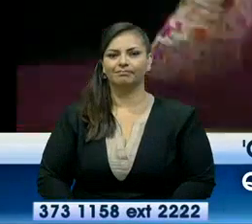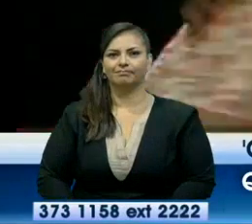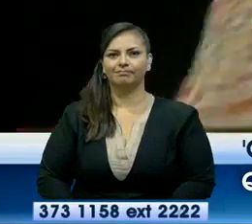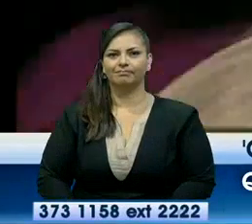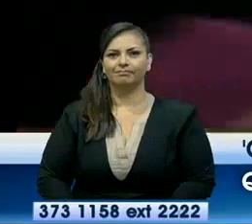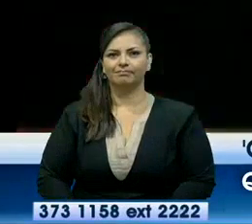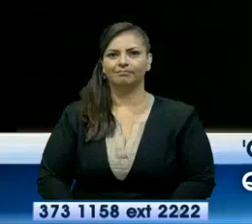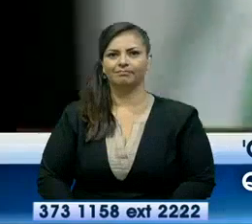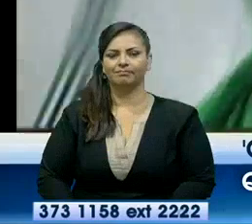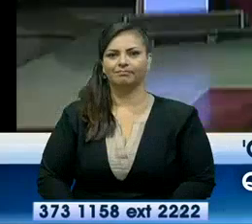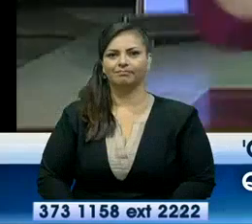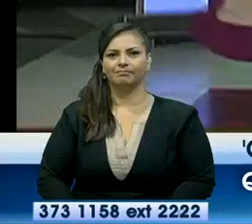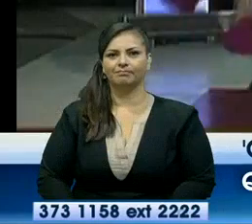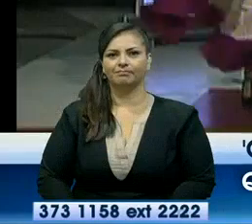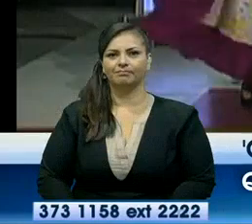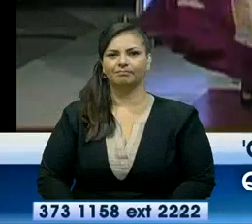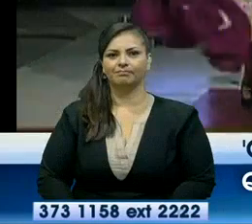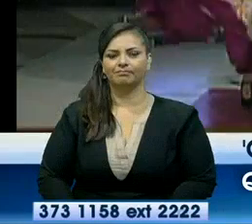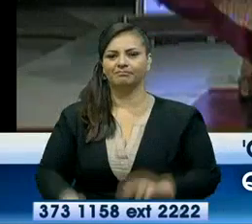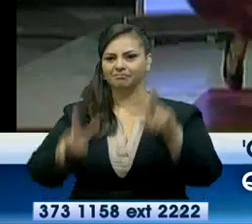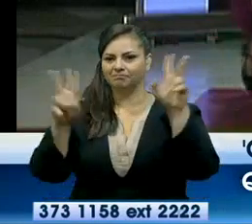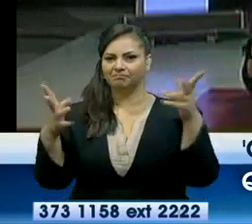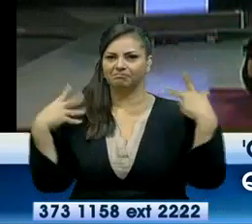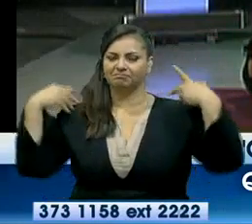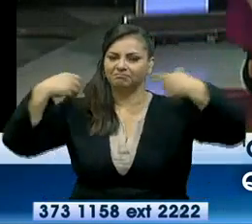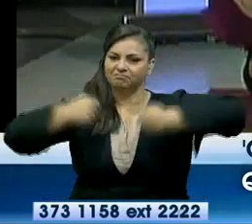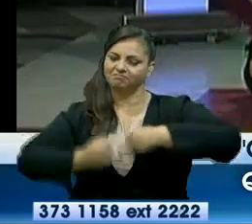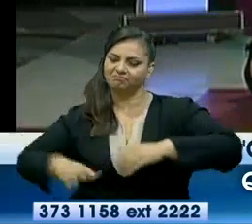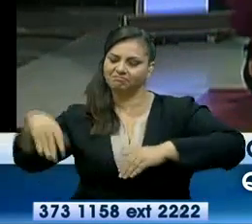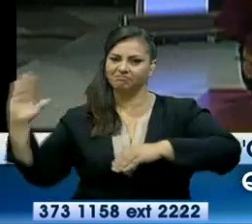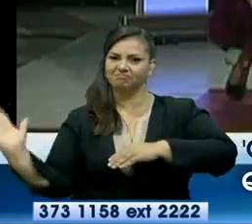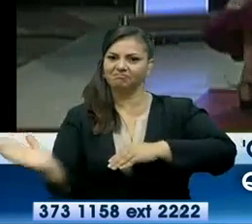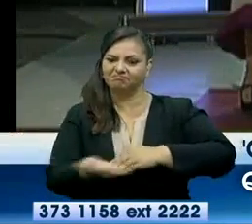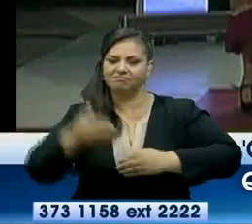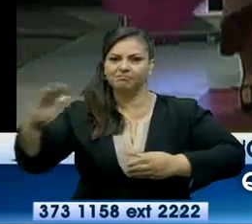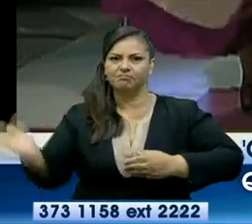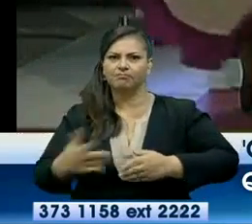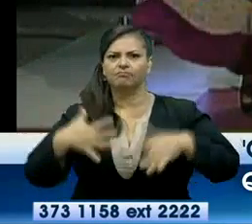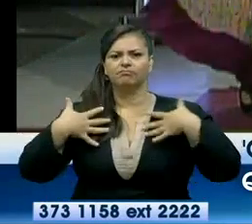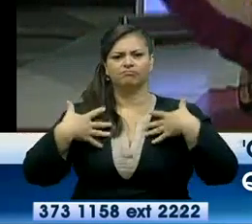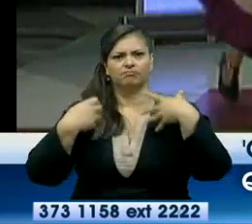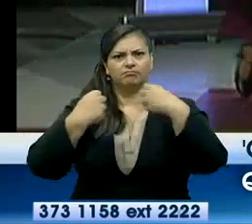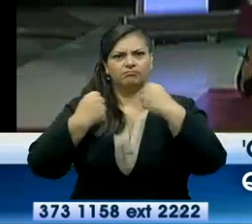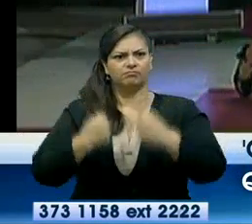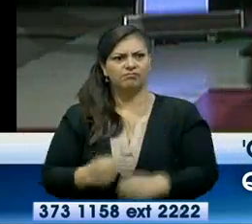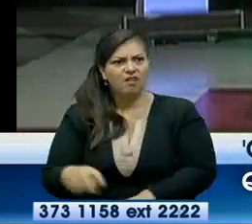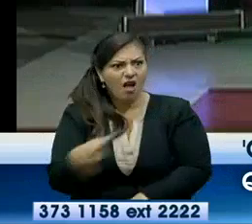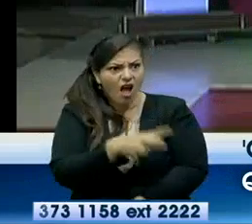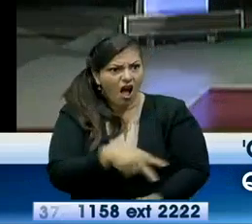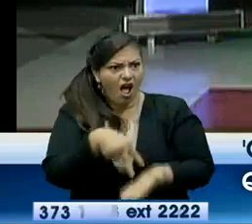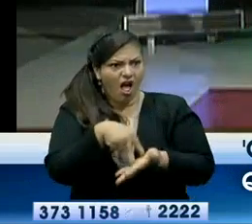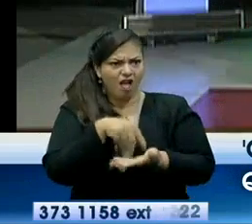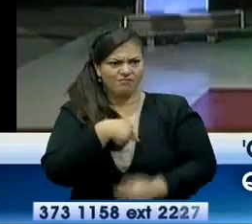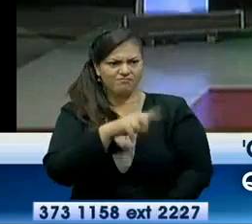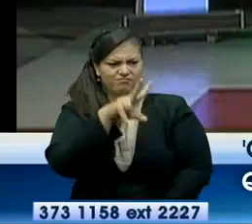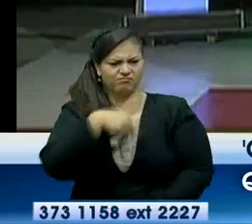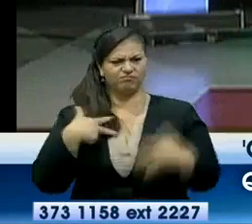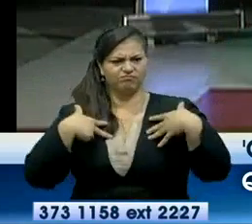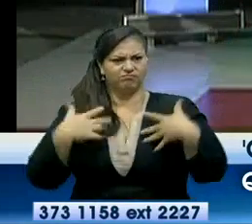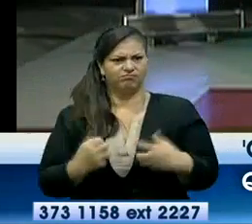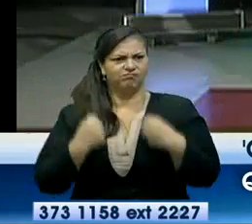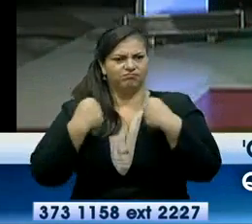mi machete y este colchón acreditan mis valores y si alguno lo dudará yo se lo puedo